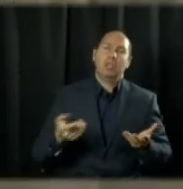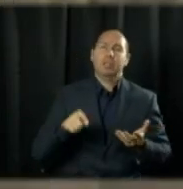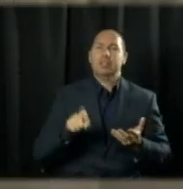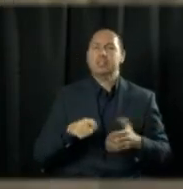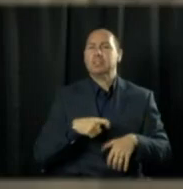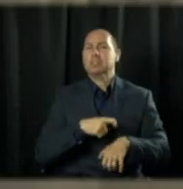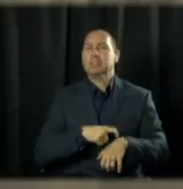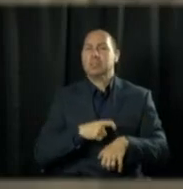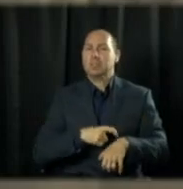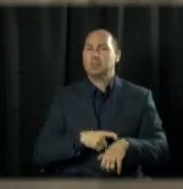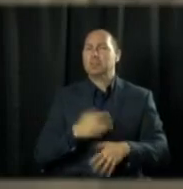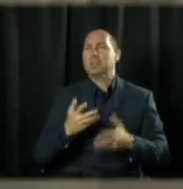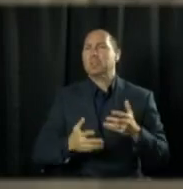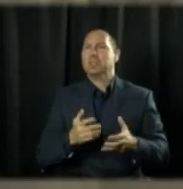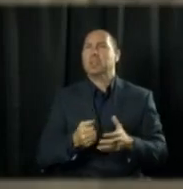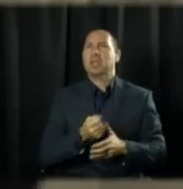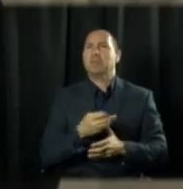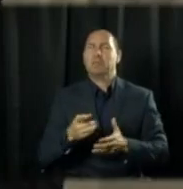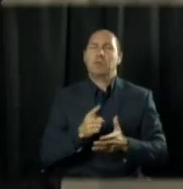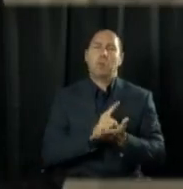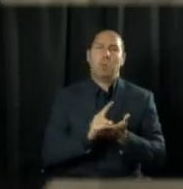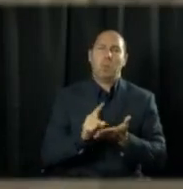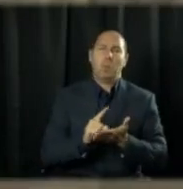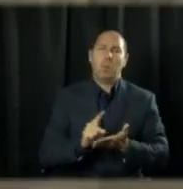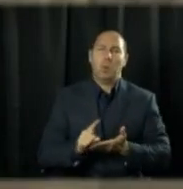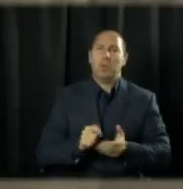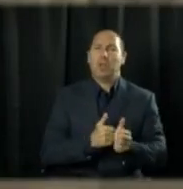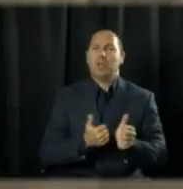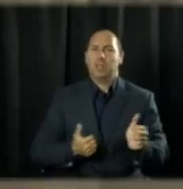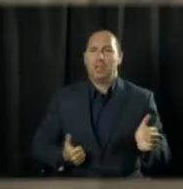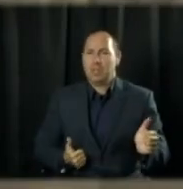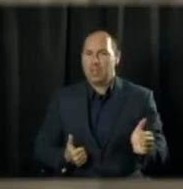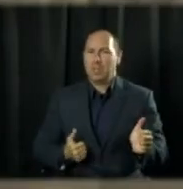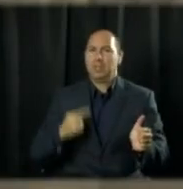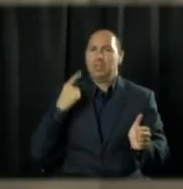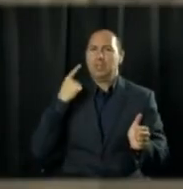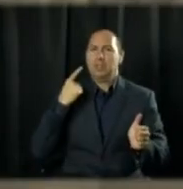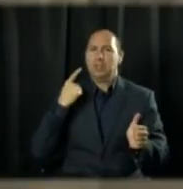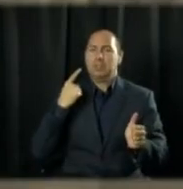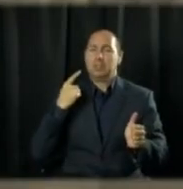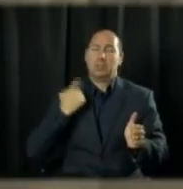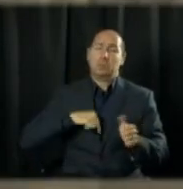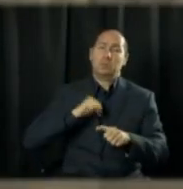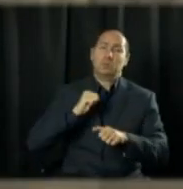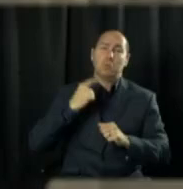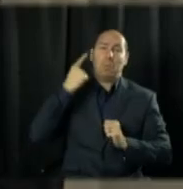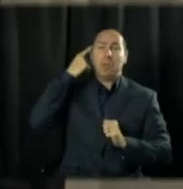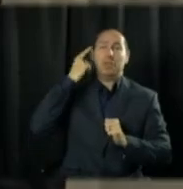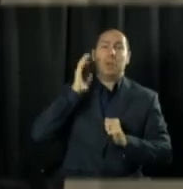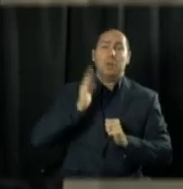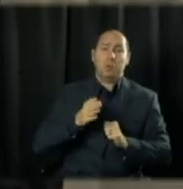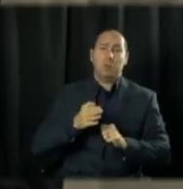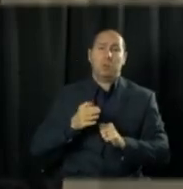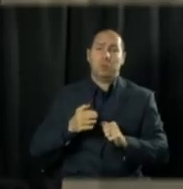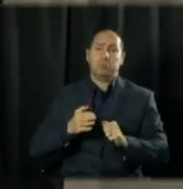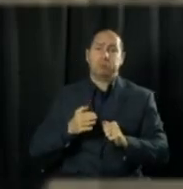semanas más que son retrasos en las fechas límites, pero tener una buena propuesta